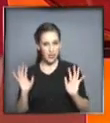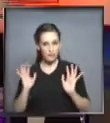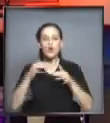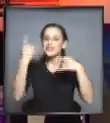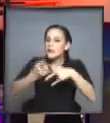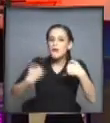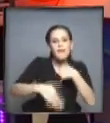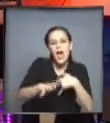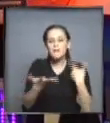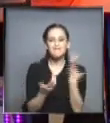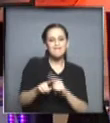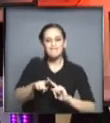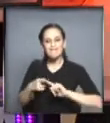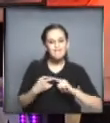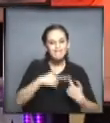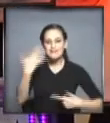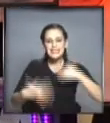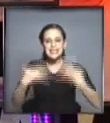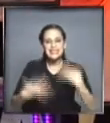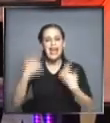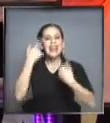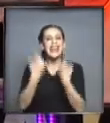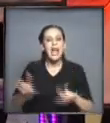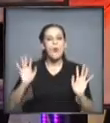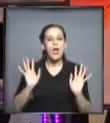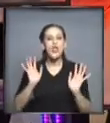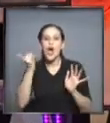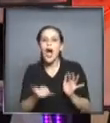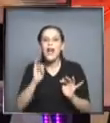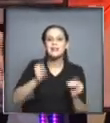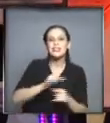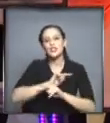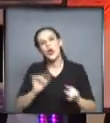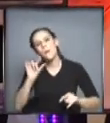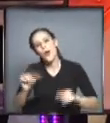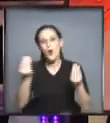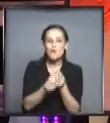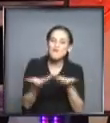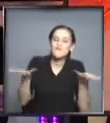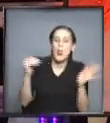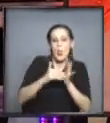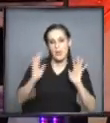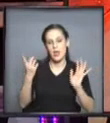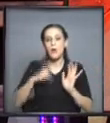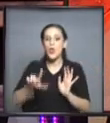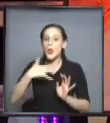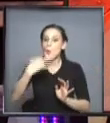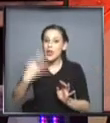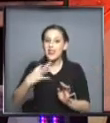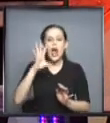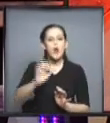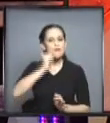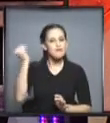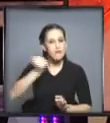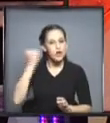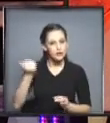siempre no se va a estar de acuerdo con el otro en poquito, mucho o en nada. Pero realmente es